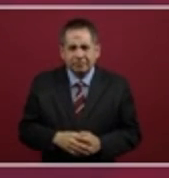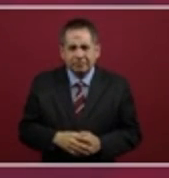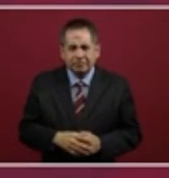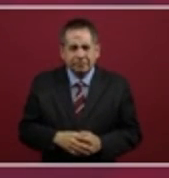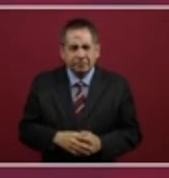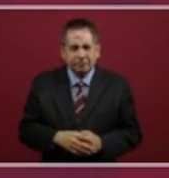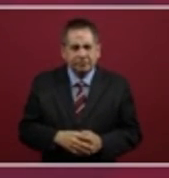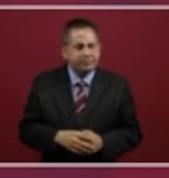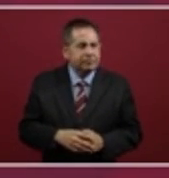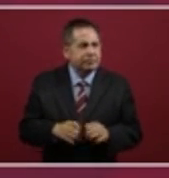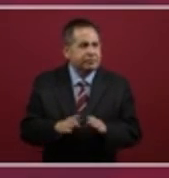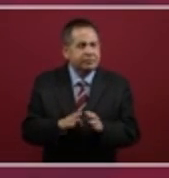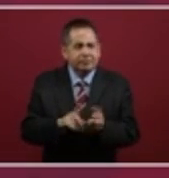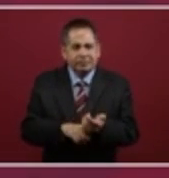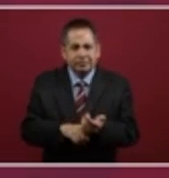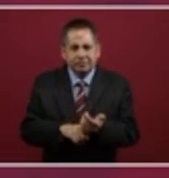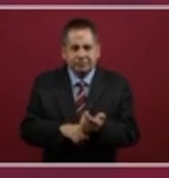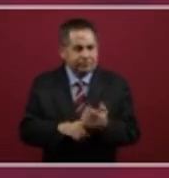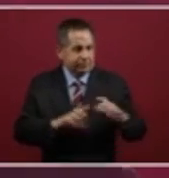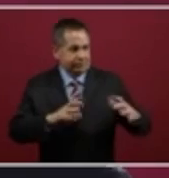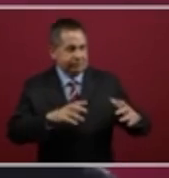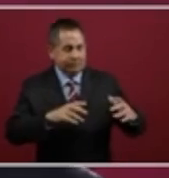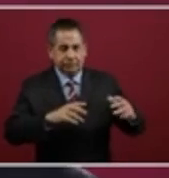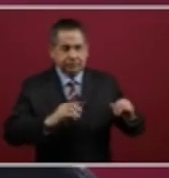mantener un aparato